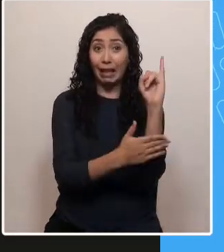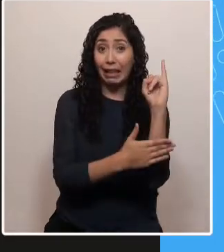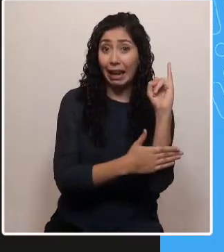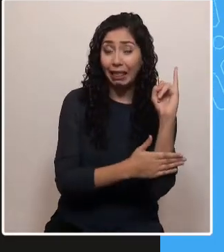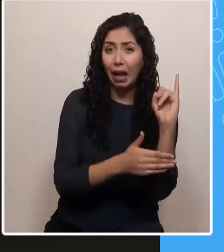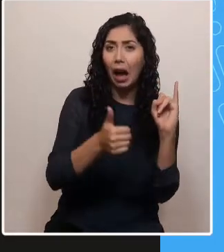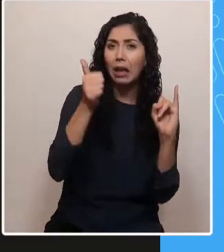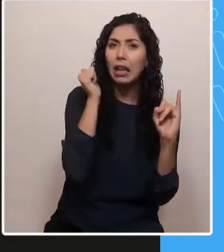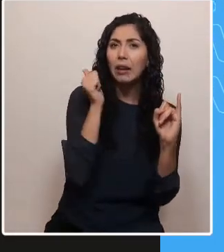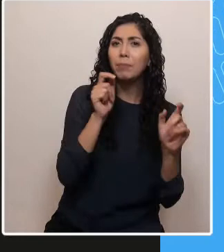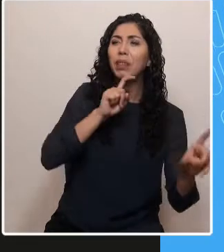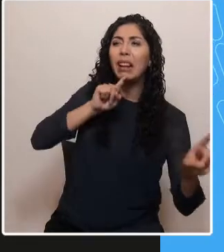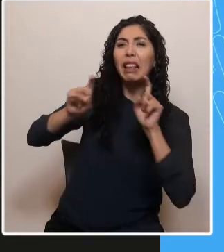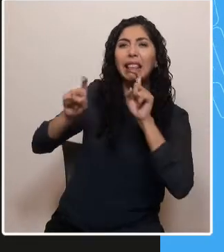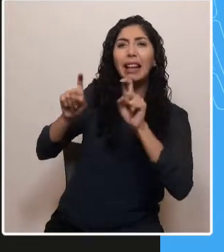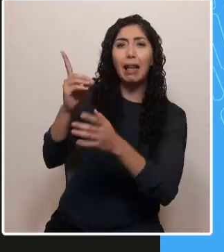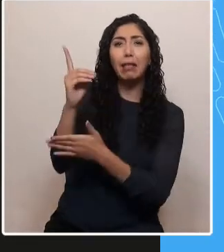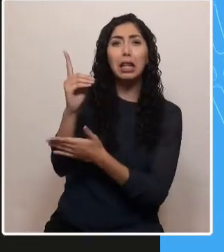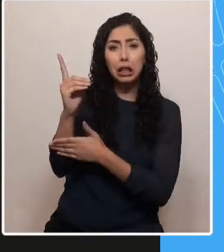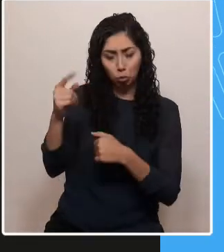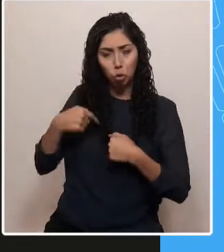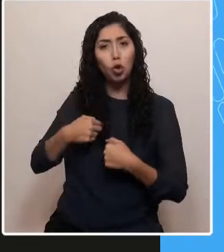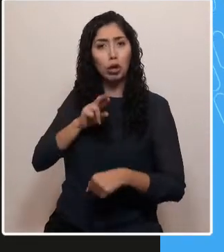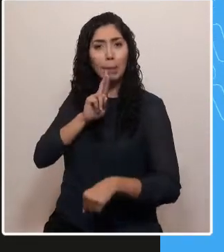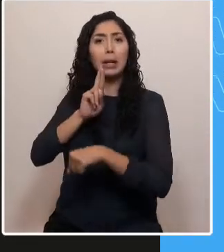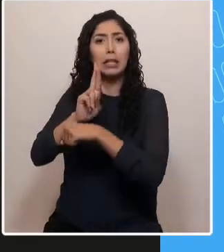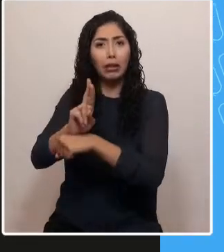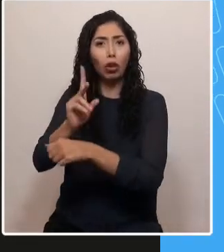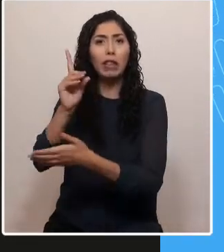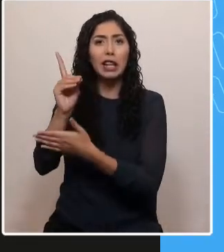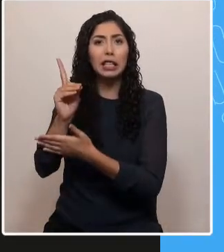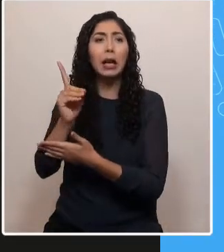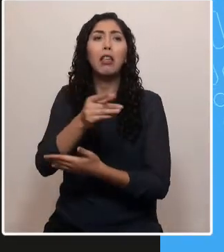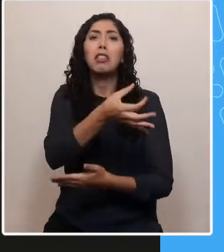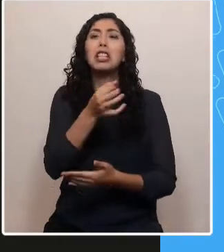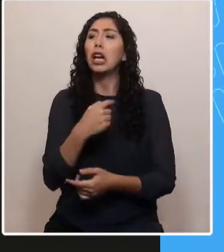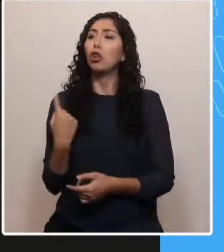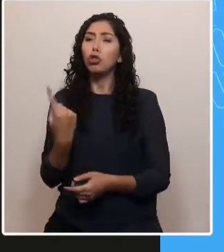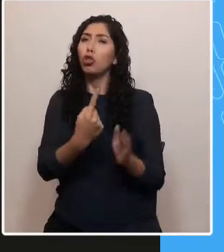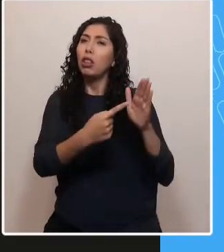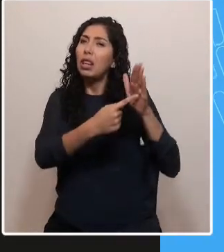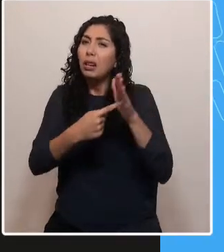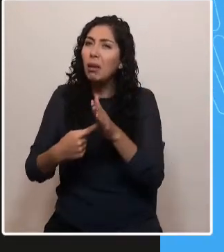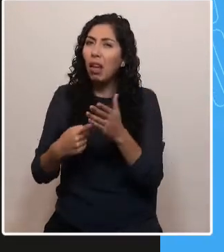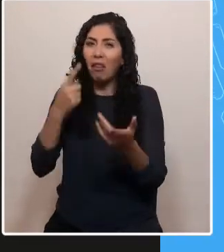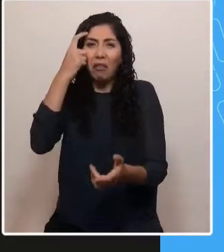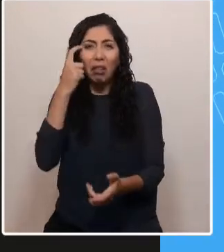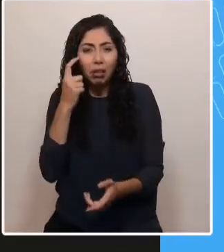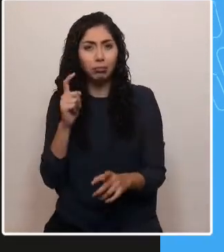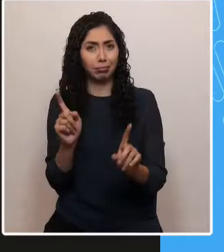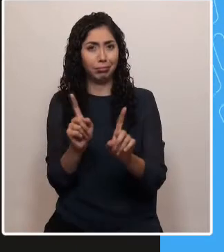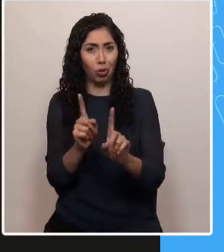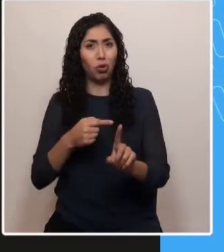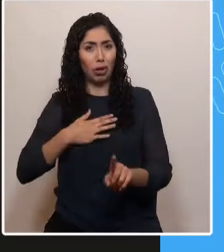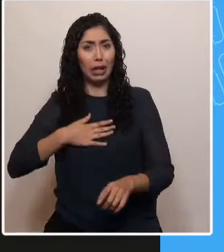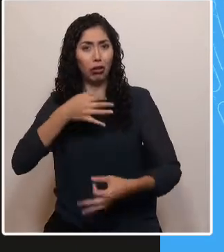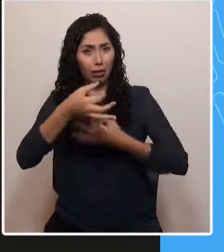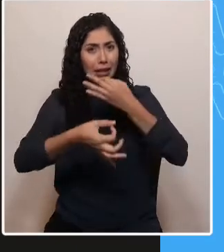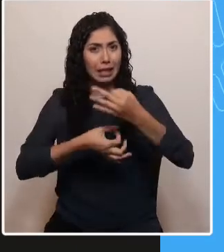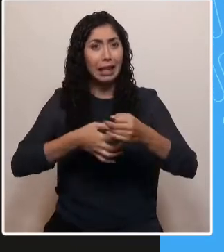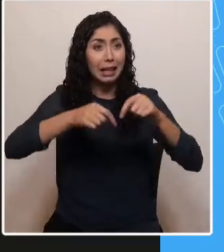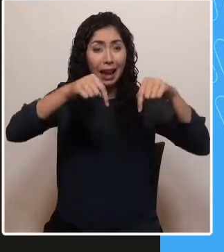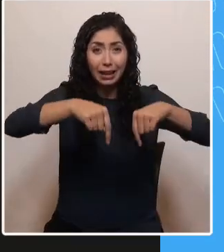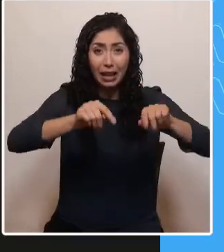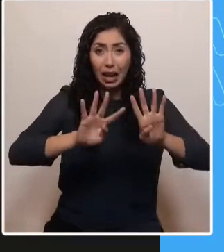a la derecha, la cual represento orgullosamente de resentidos y discriminadores. Y les quiero decir a ellos que el único fascismo que hemos visto en esta convención constitucional